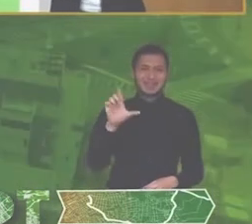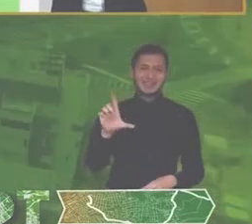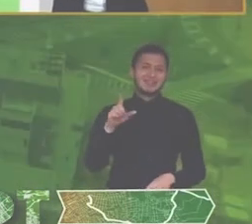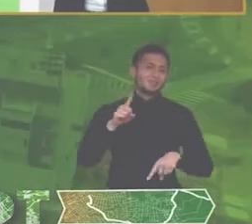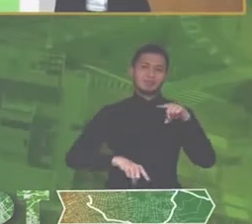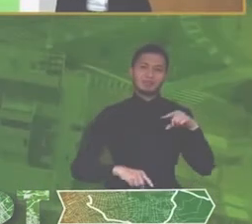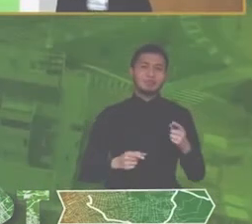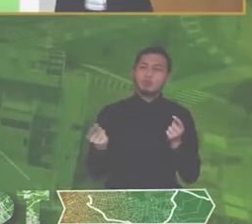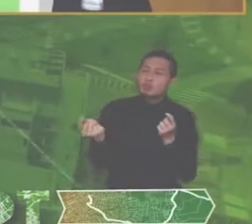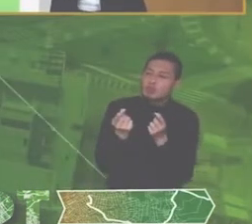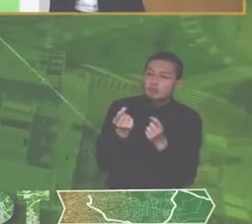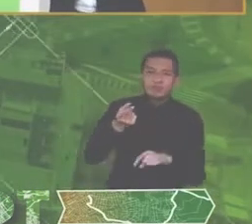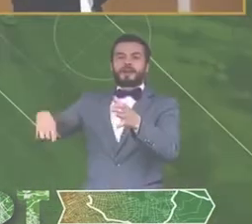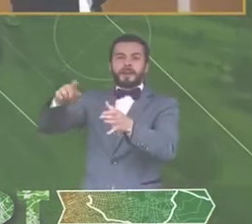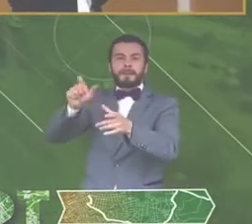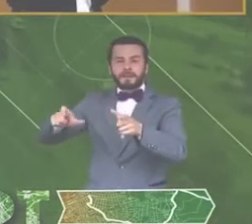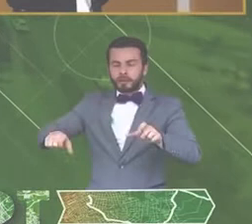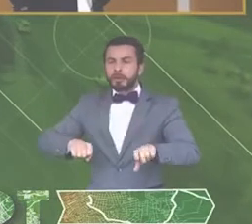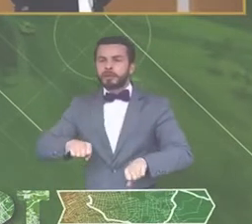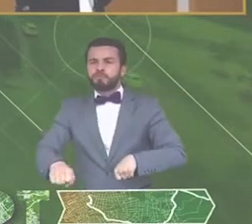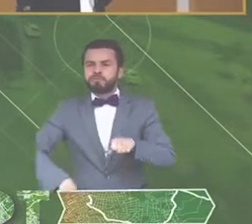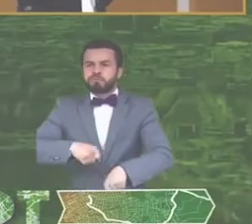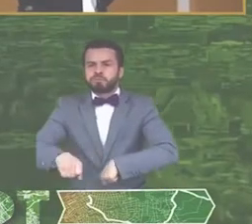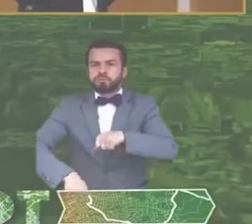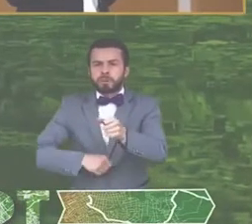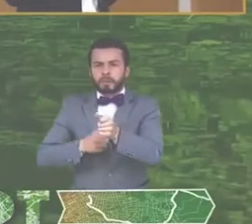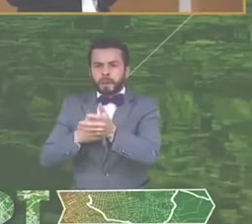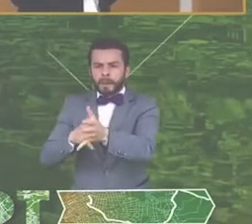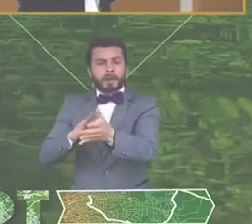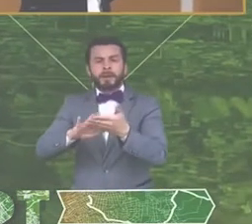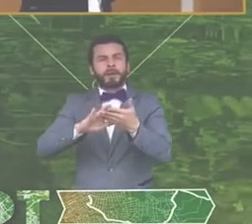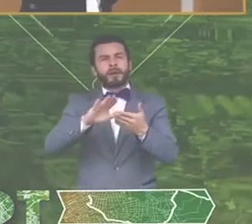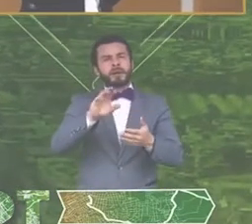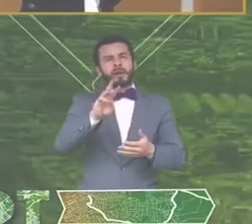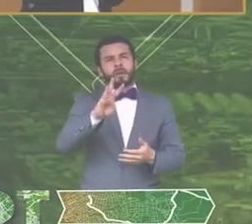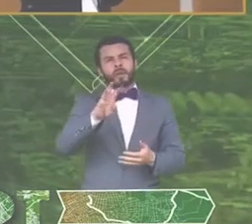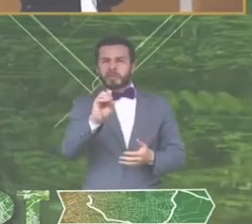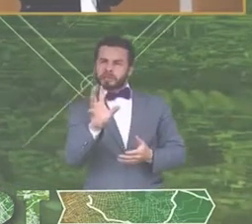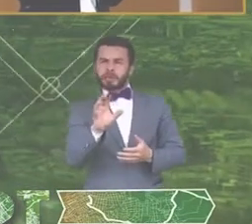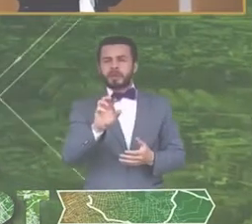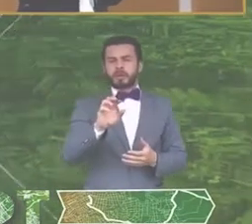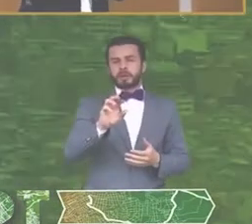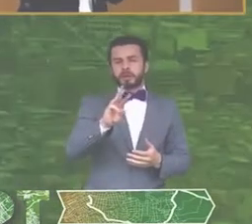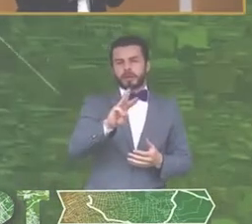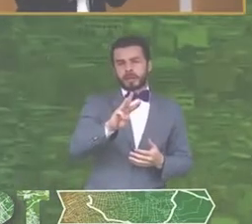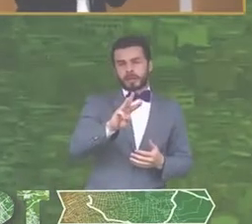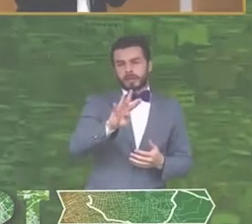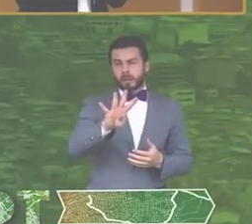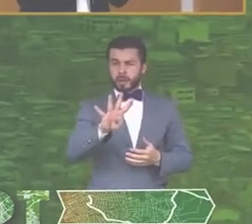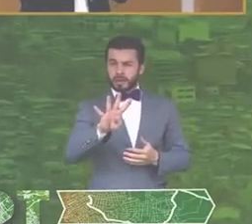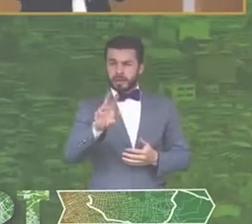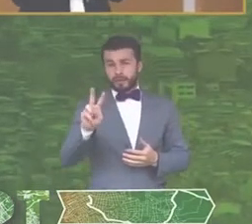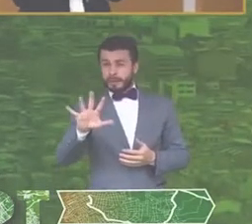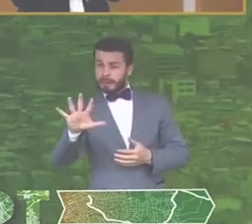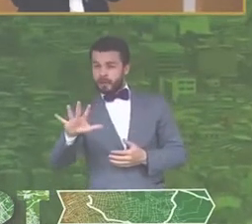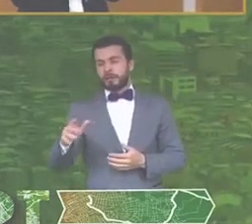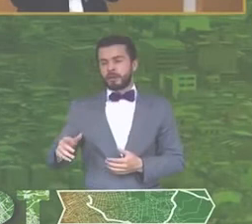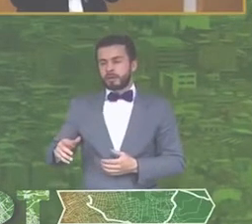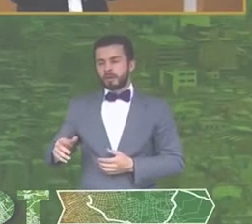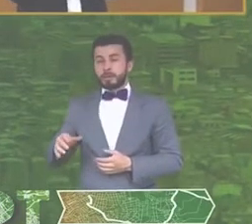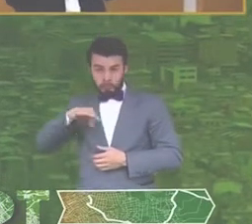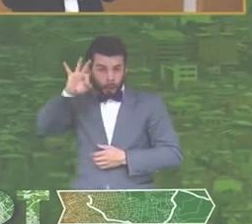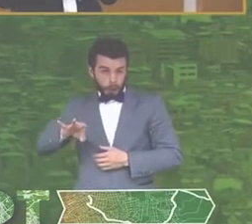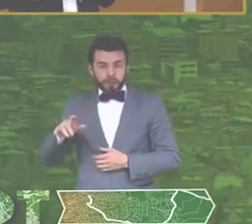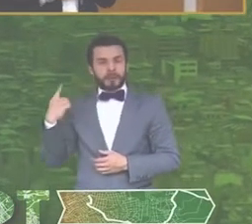trabajo de el artículo concreto y aplicarlo a casos específicos no dice esto es